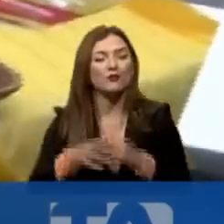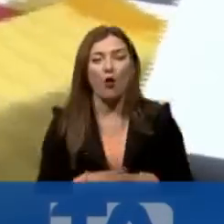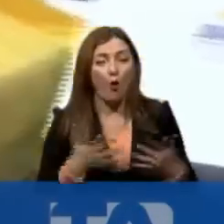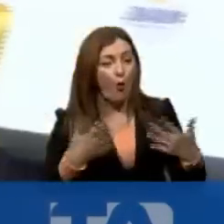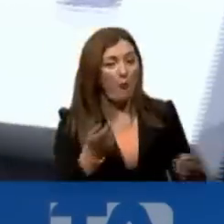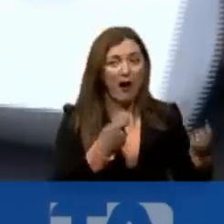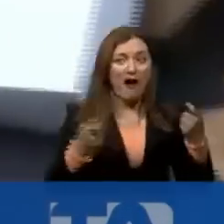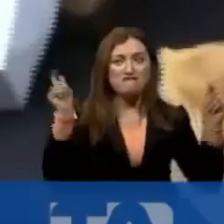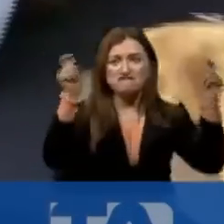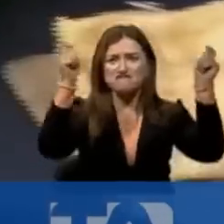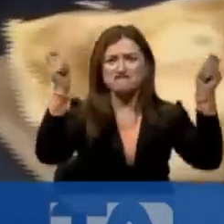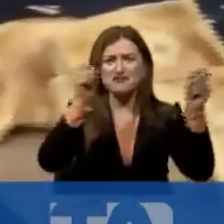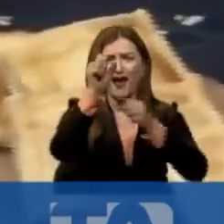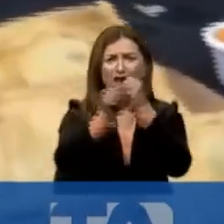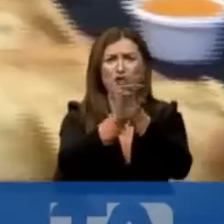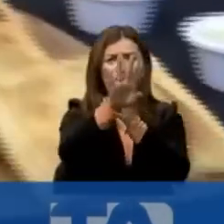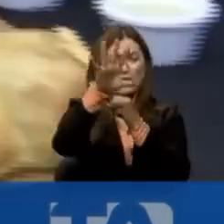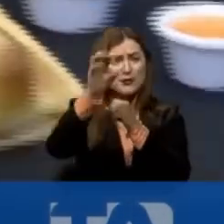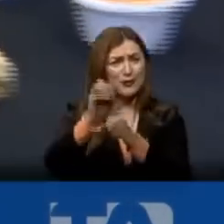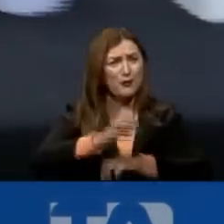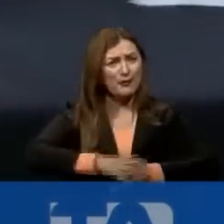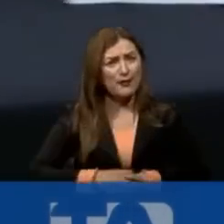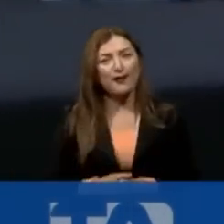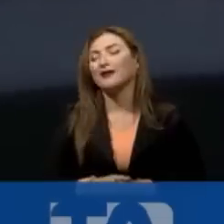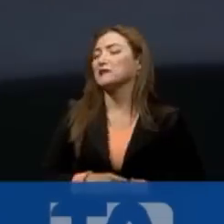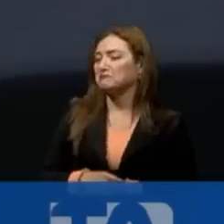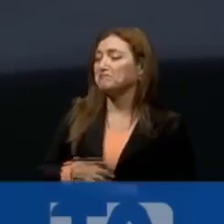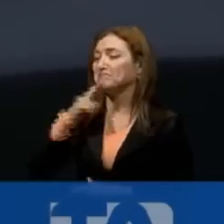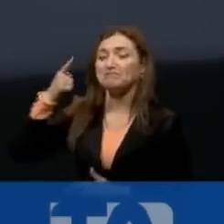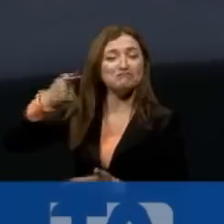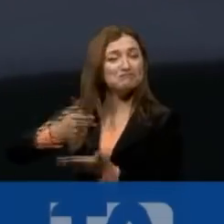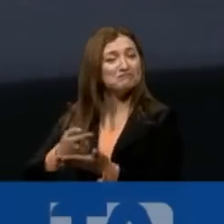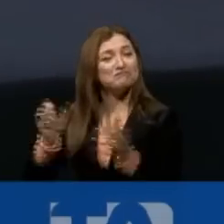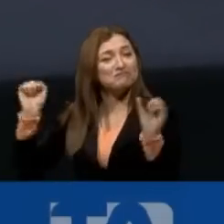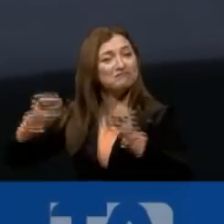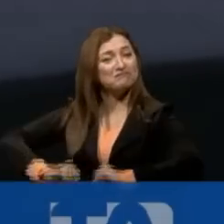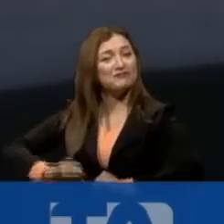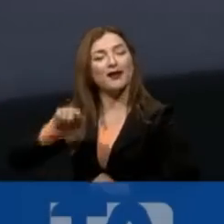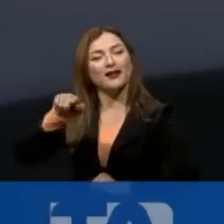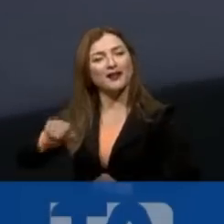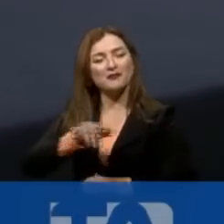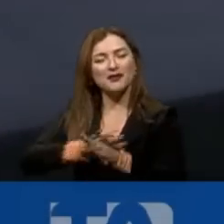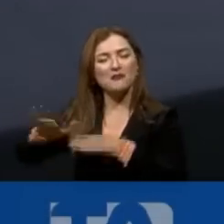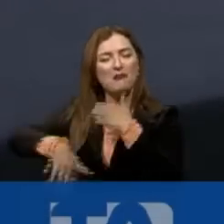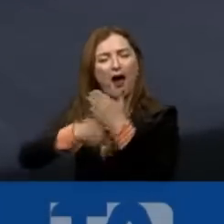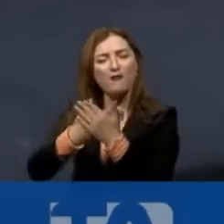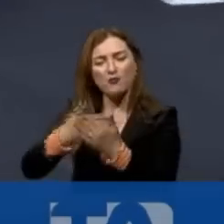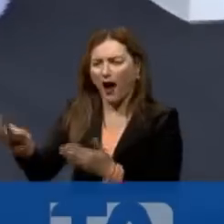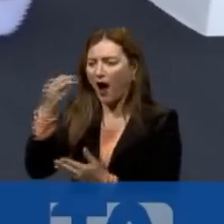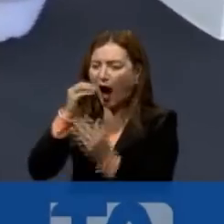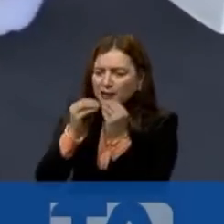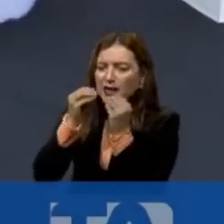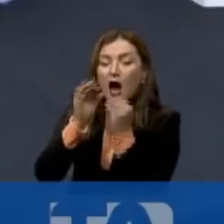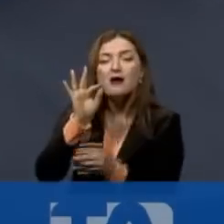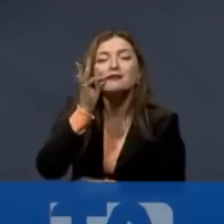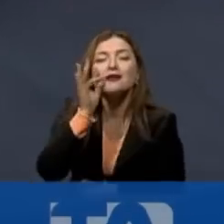Son 450 años, que no es poco. Por supuesto. Así que les invitamos a degustar de nuestra deliciosa gastronomía.